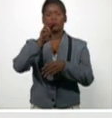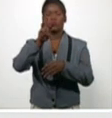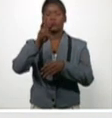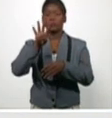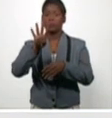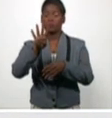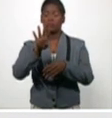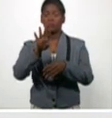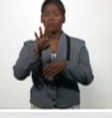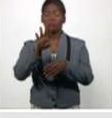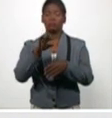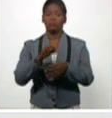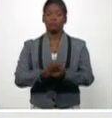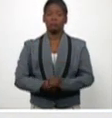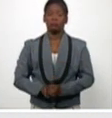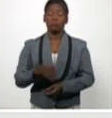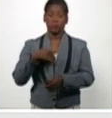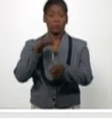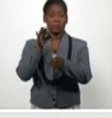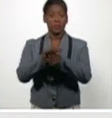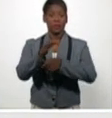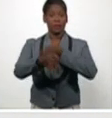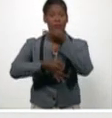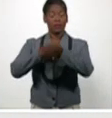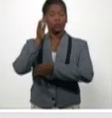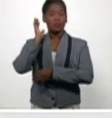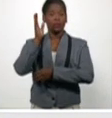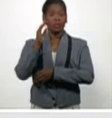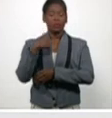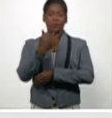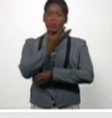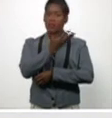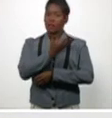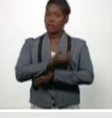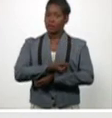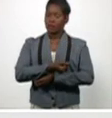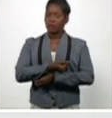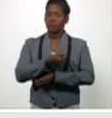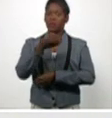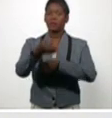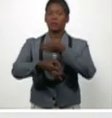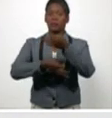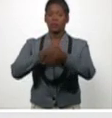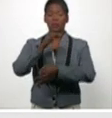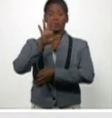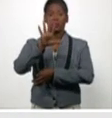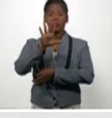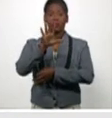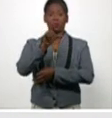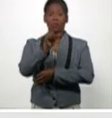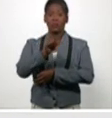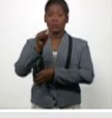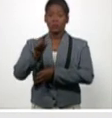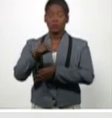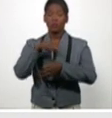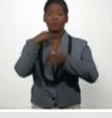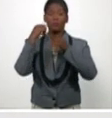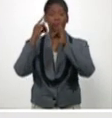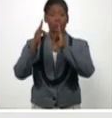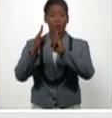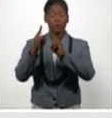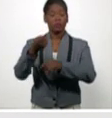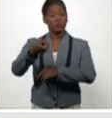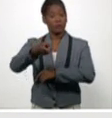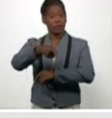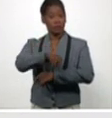Lamentamos en el comienzo de la conferencia el fallecimiento de 5 personas con la COVID-19 ayer, y